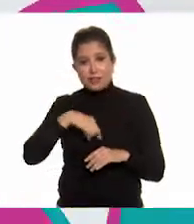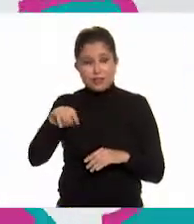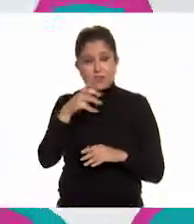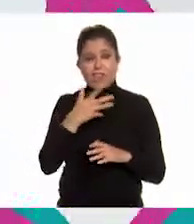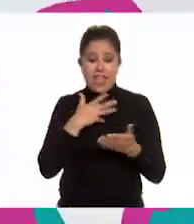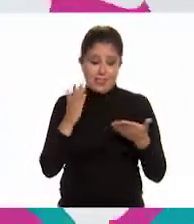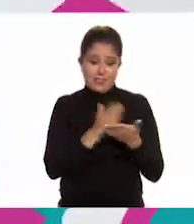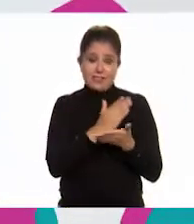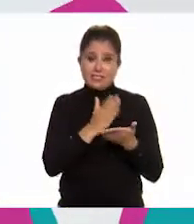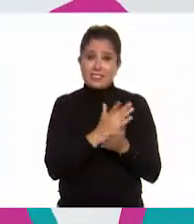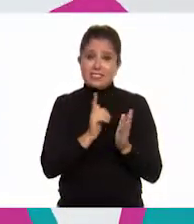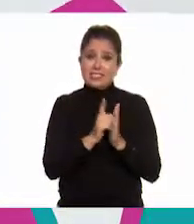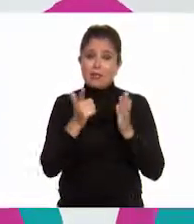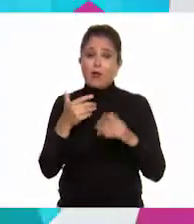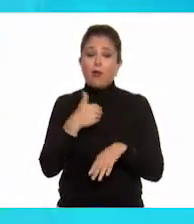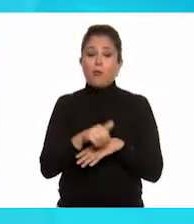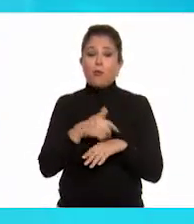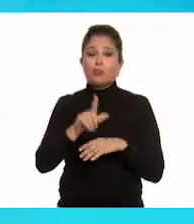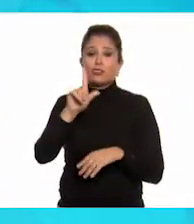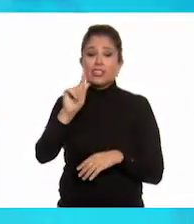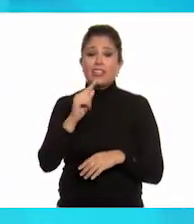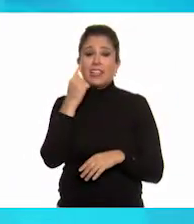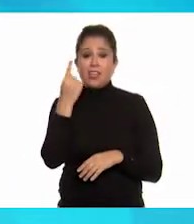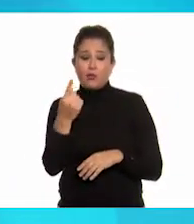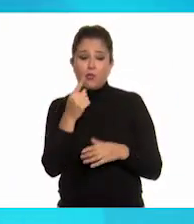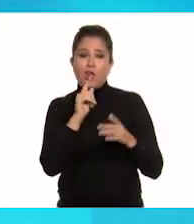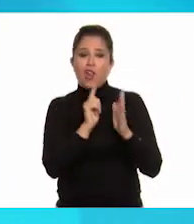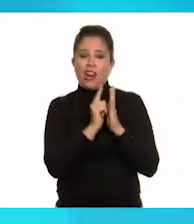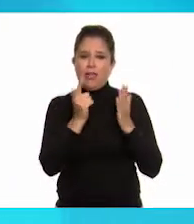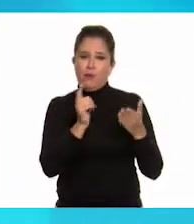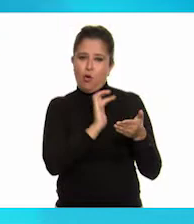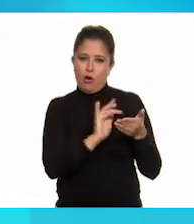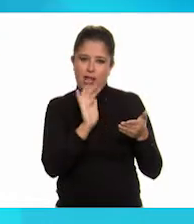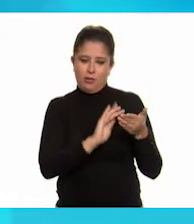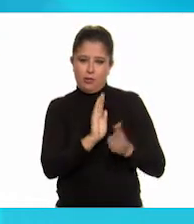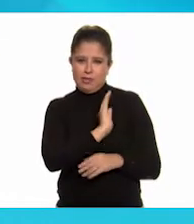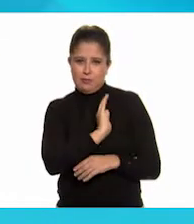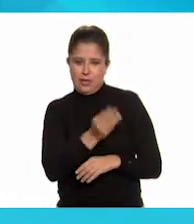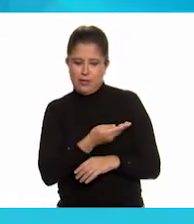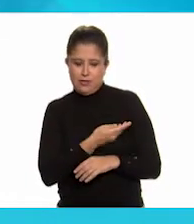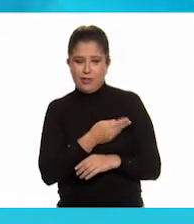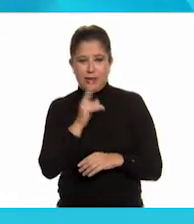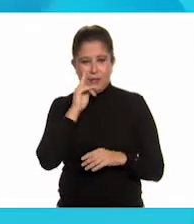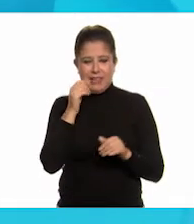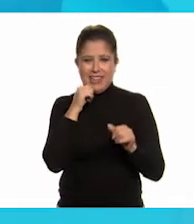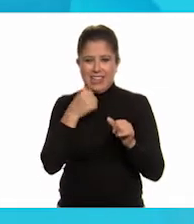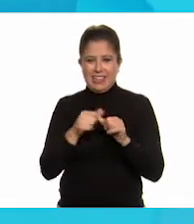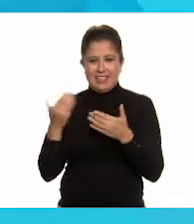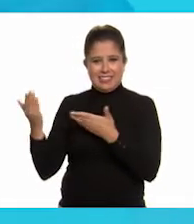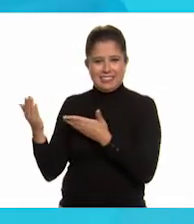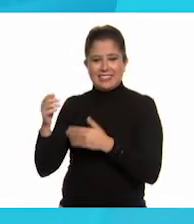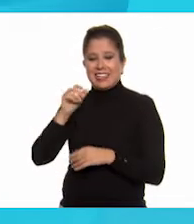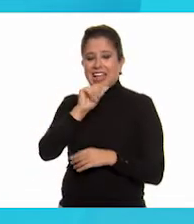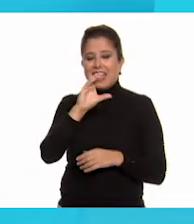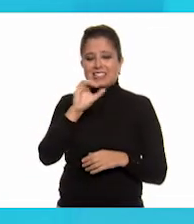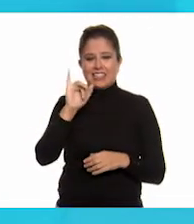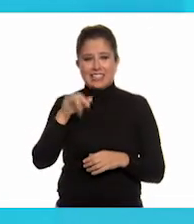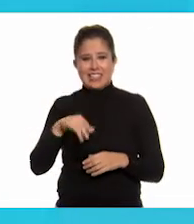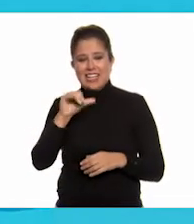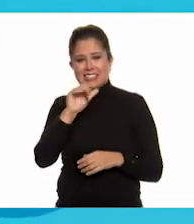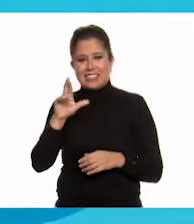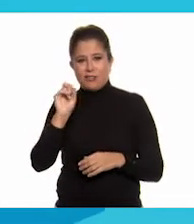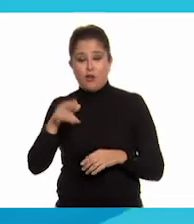en la página 71 de nuestro libro de lecturas. Entonces, vamos a ver la letra. Dice, Acerrín Acerrán,